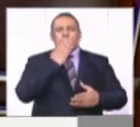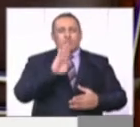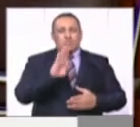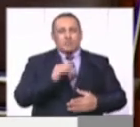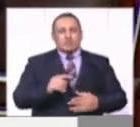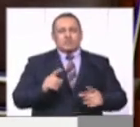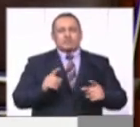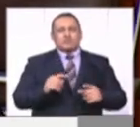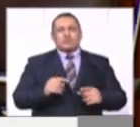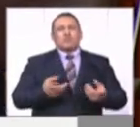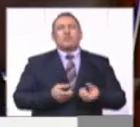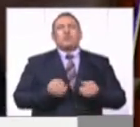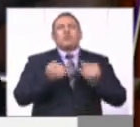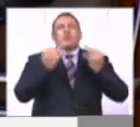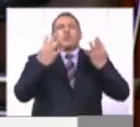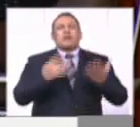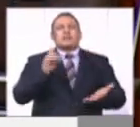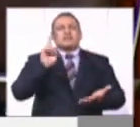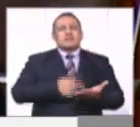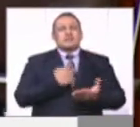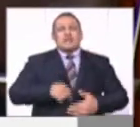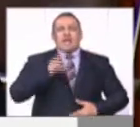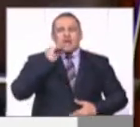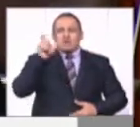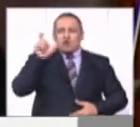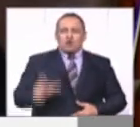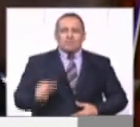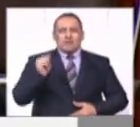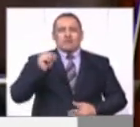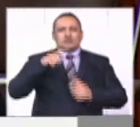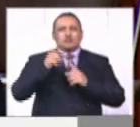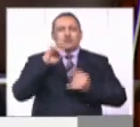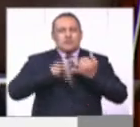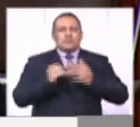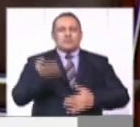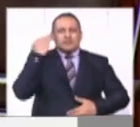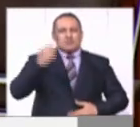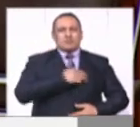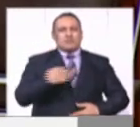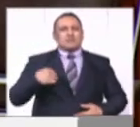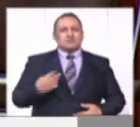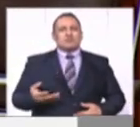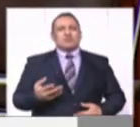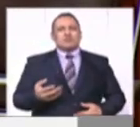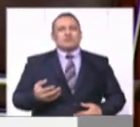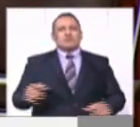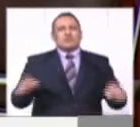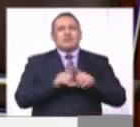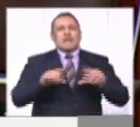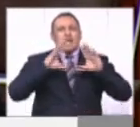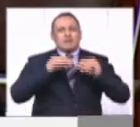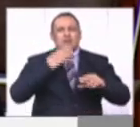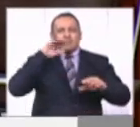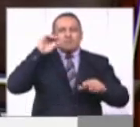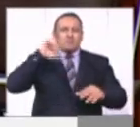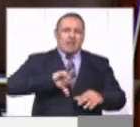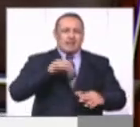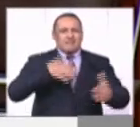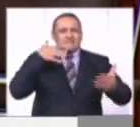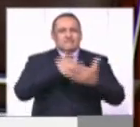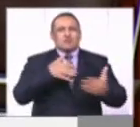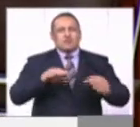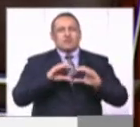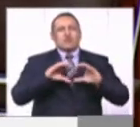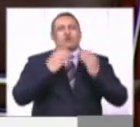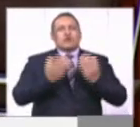pueblo Cuántas veces el señor Aníbal Torres cuando era primier hablaba mal del parlamento en el Palacio